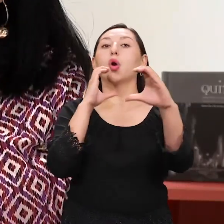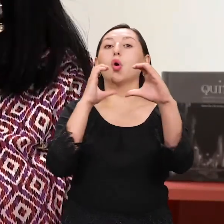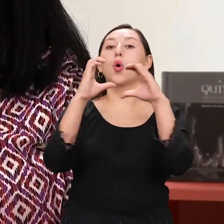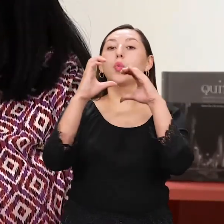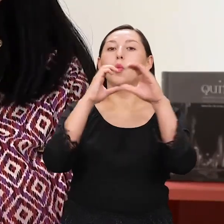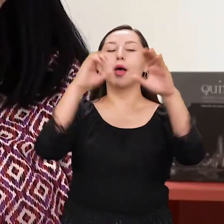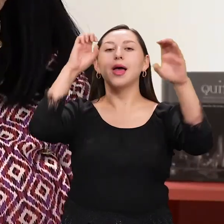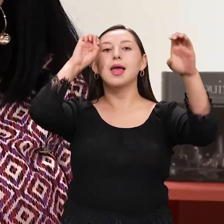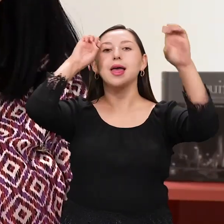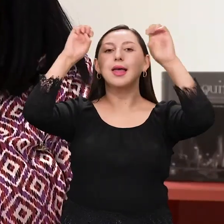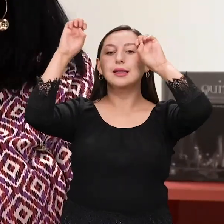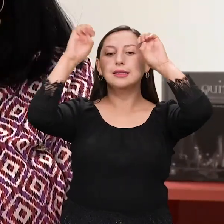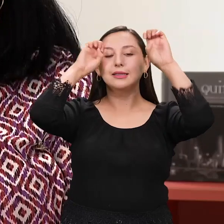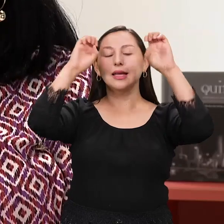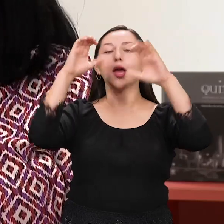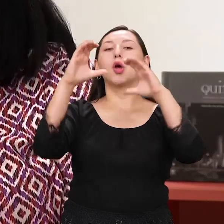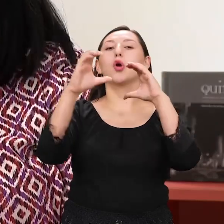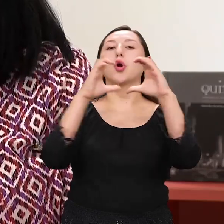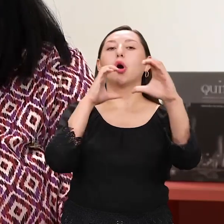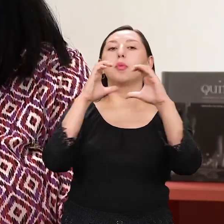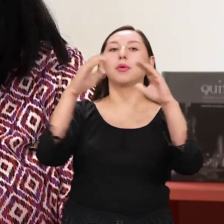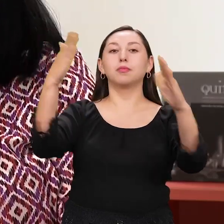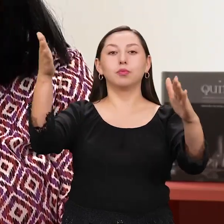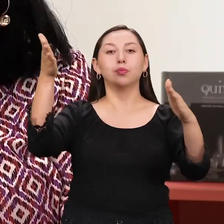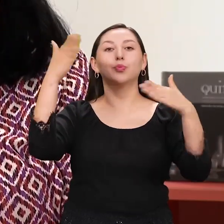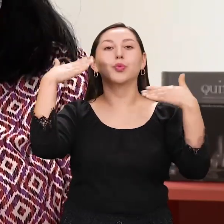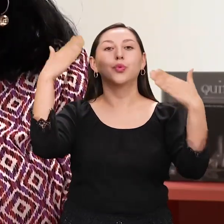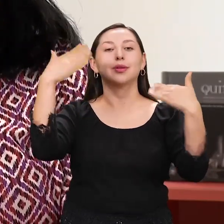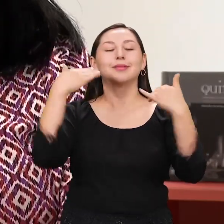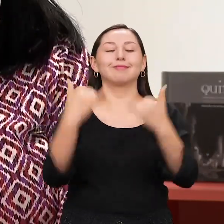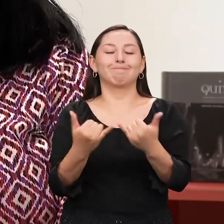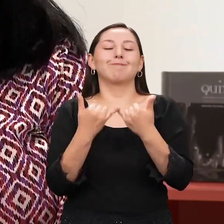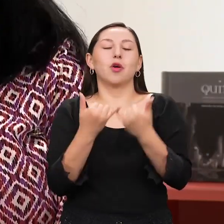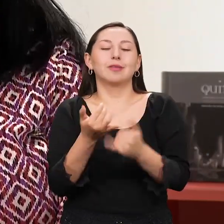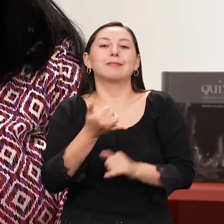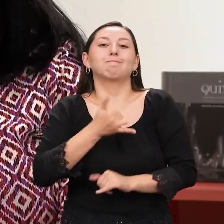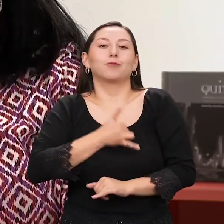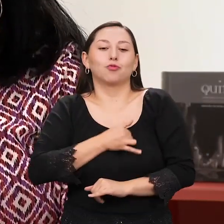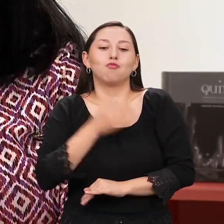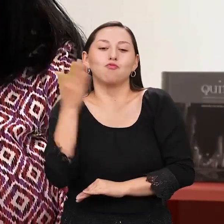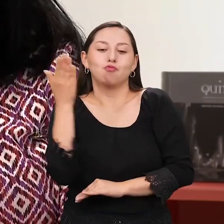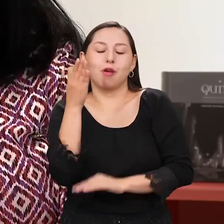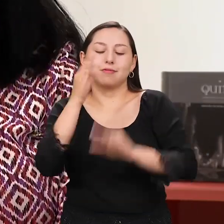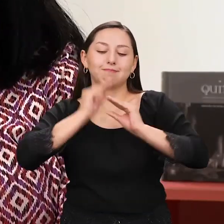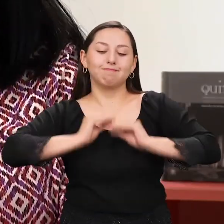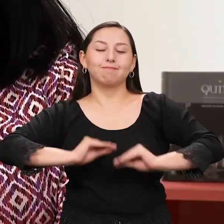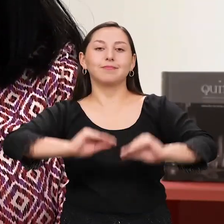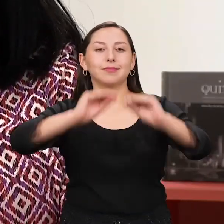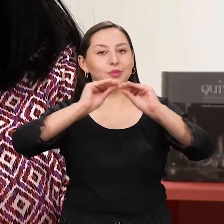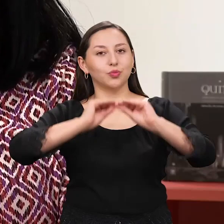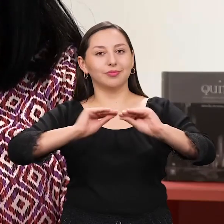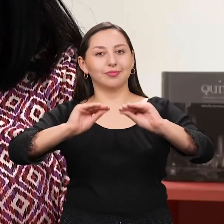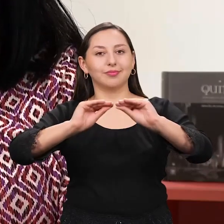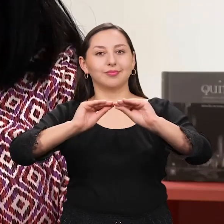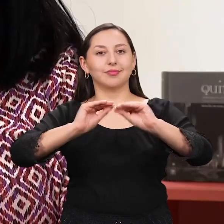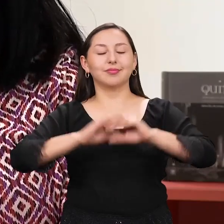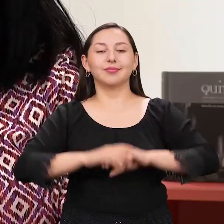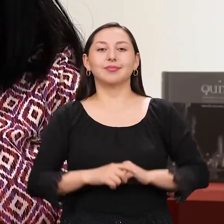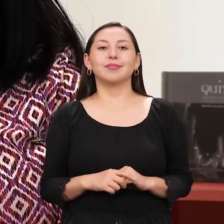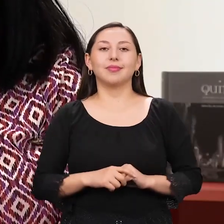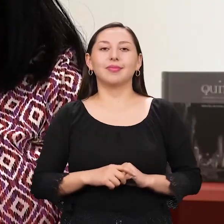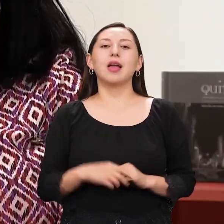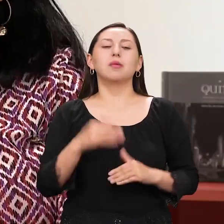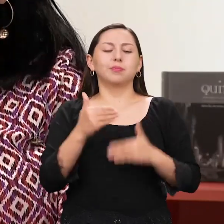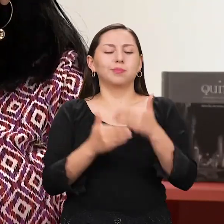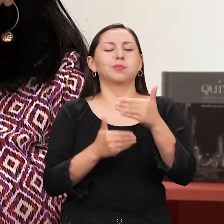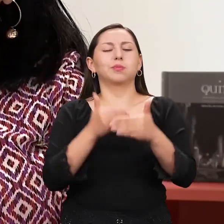comunicación estratégica, en comunicación política y hoy por hoy ser docente. Creo que en la comunicación justamente te encuentras como ser